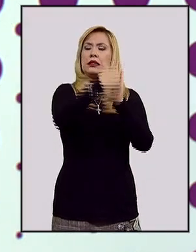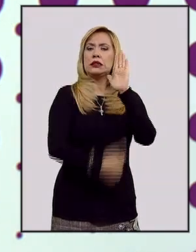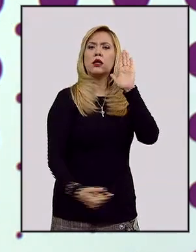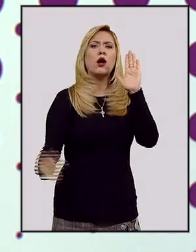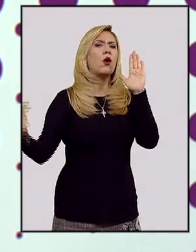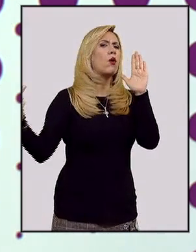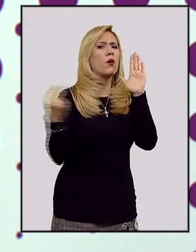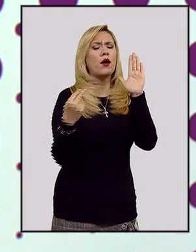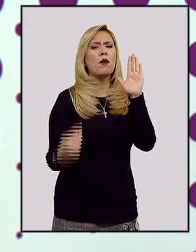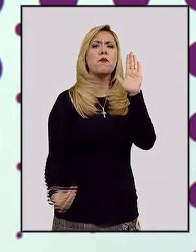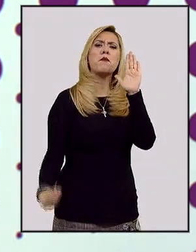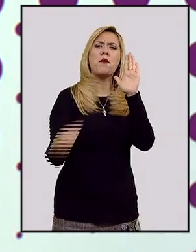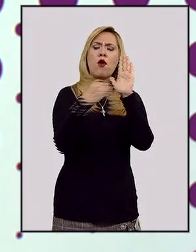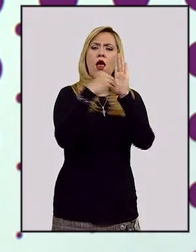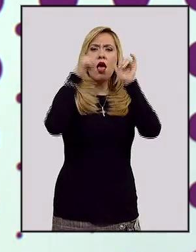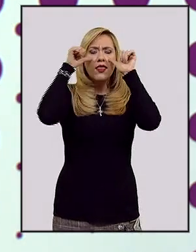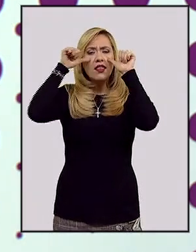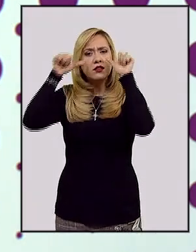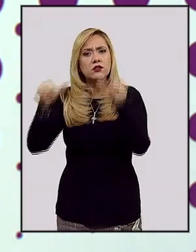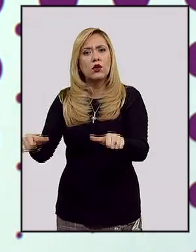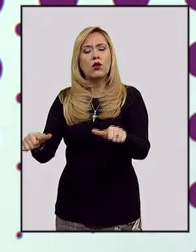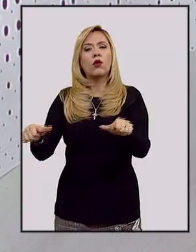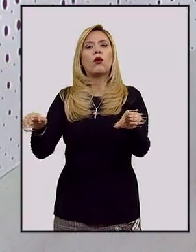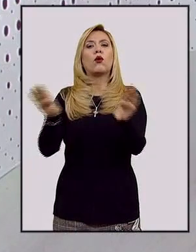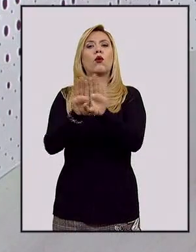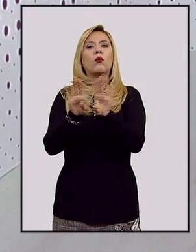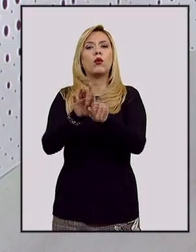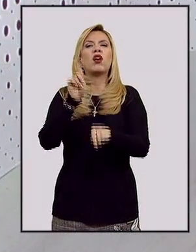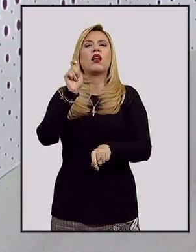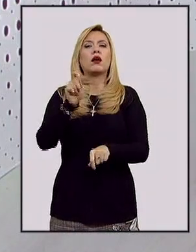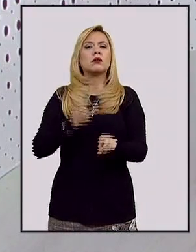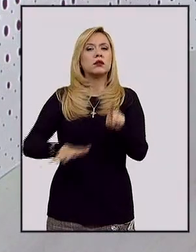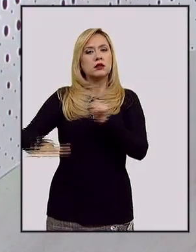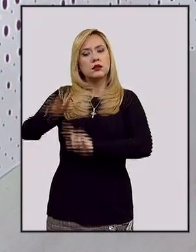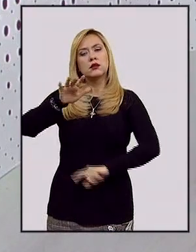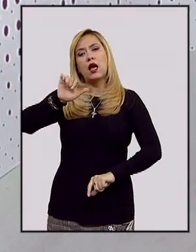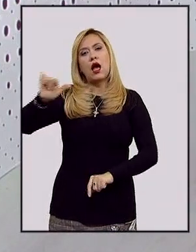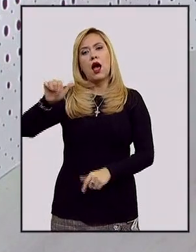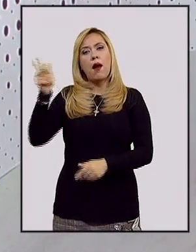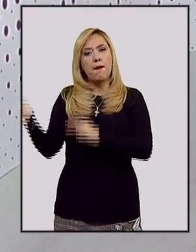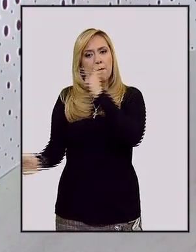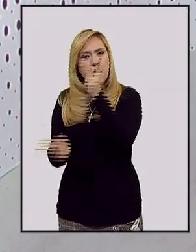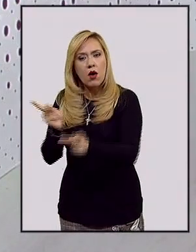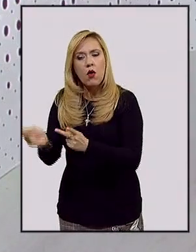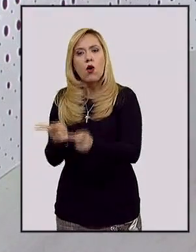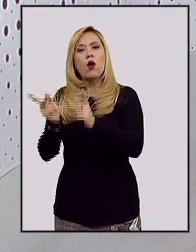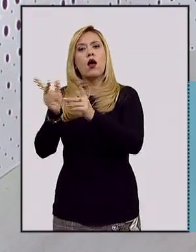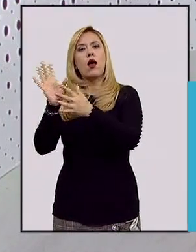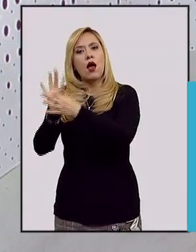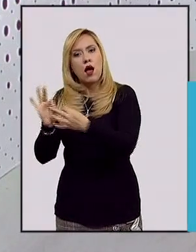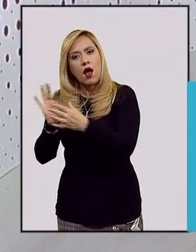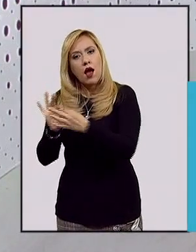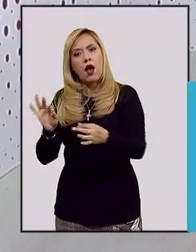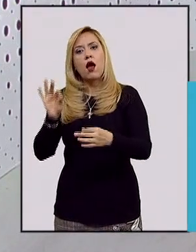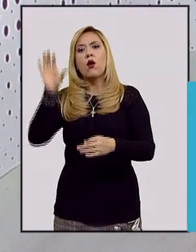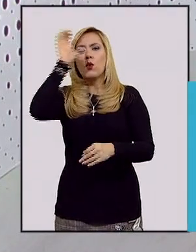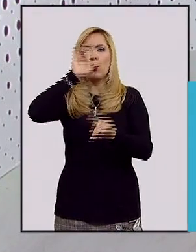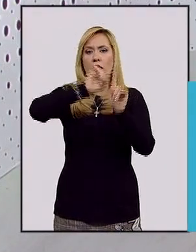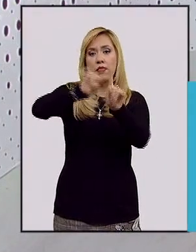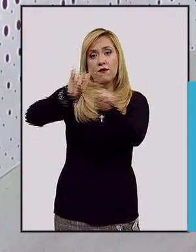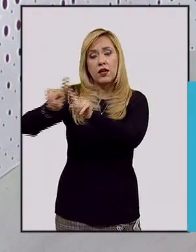urgencia de implementar un modelo de atención que tome en cuenta un enfoque humanizado, intercultural y seguro para garantizar